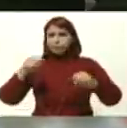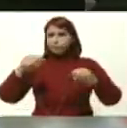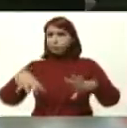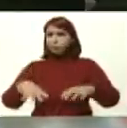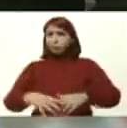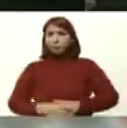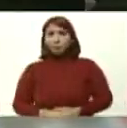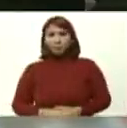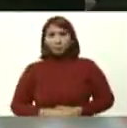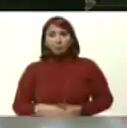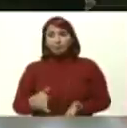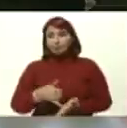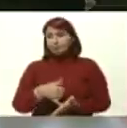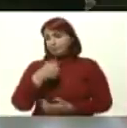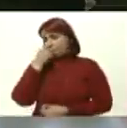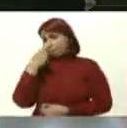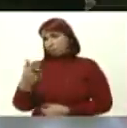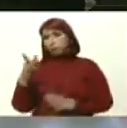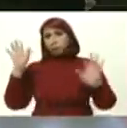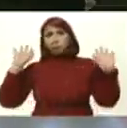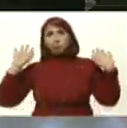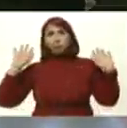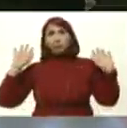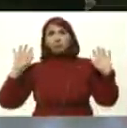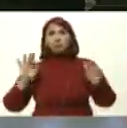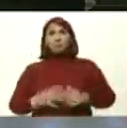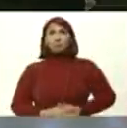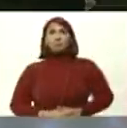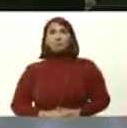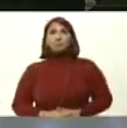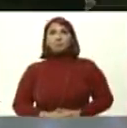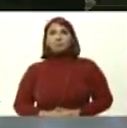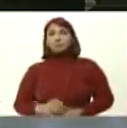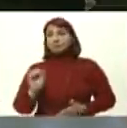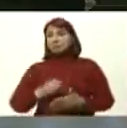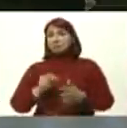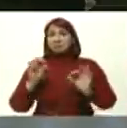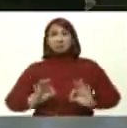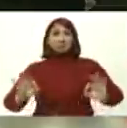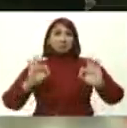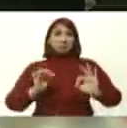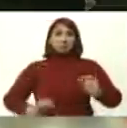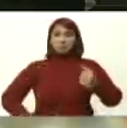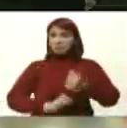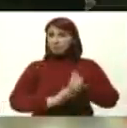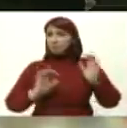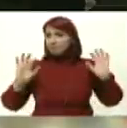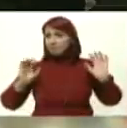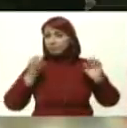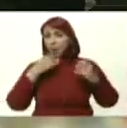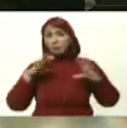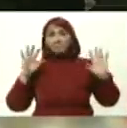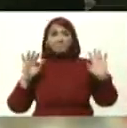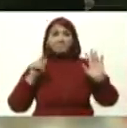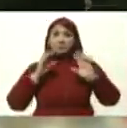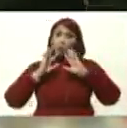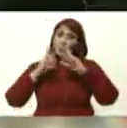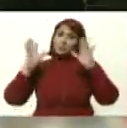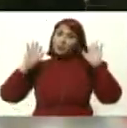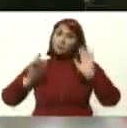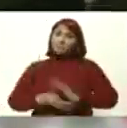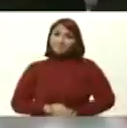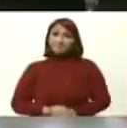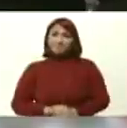Abandonados, huérfanos, a su suerte. Sin ningún tipo de apoyo. Bueno, estos son comentarios